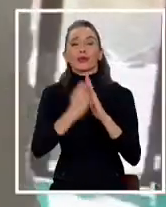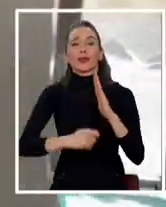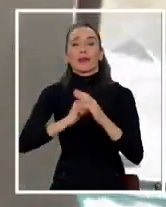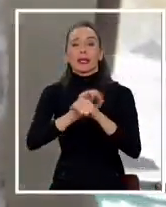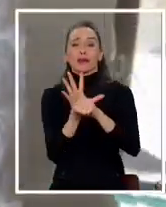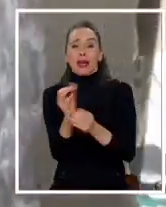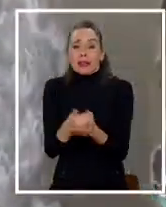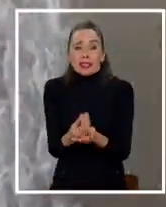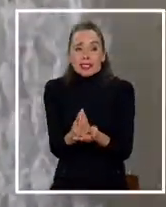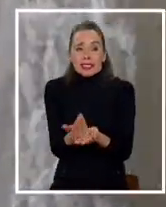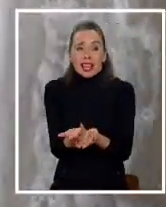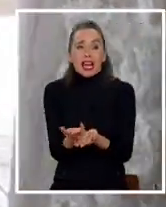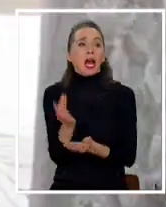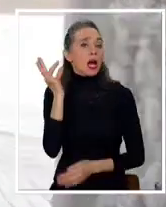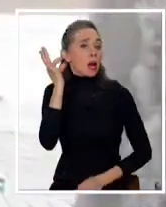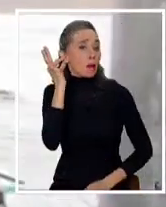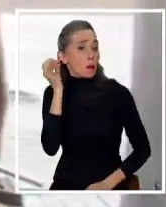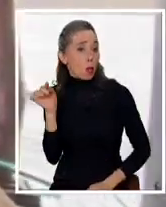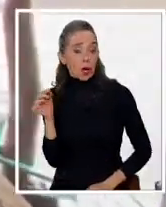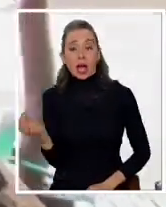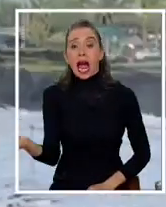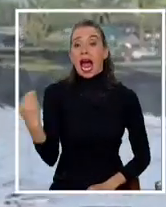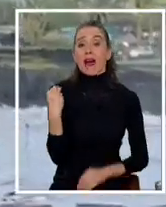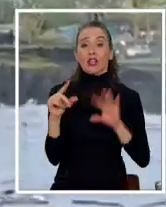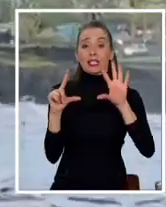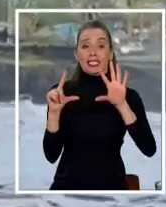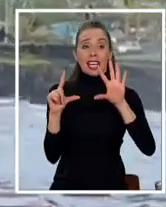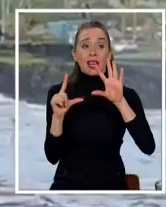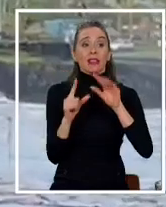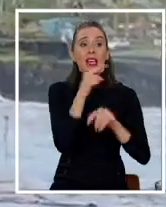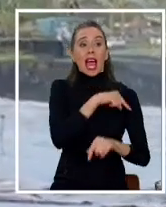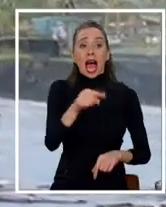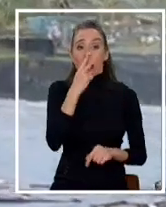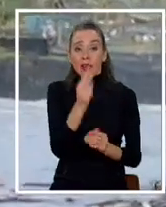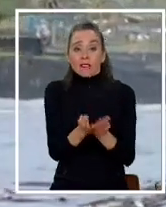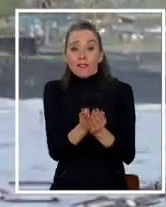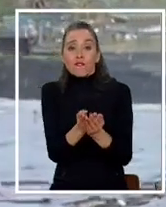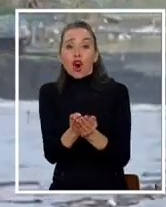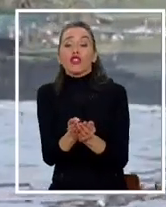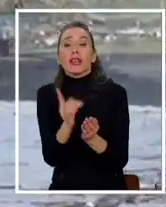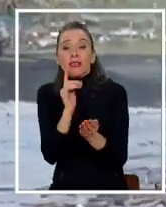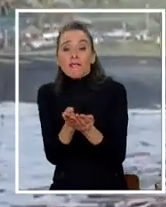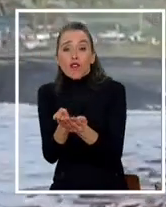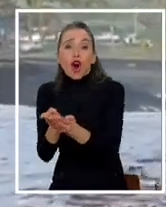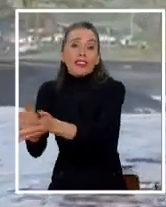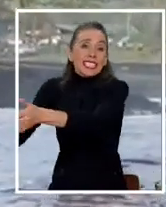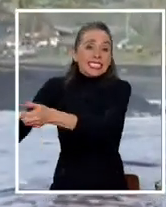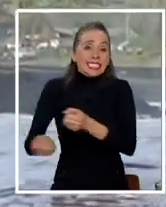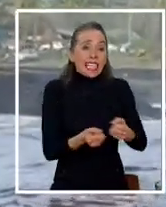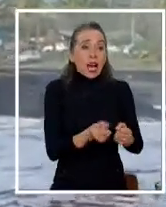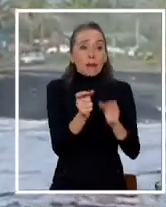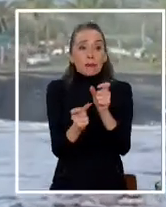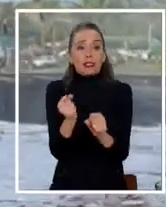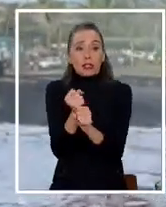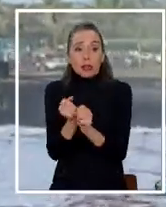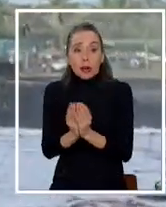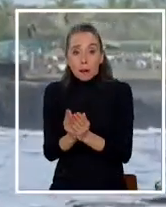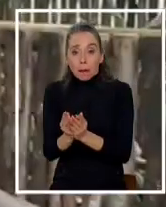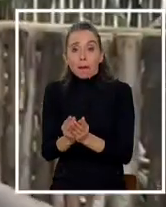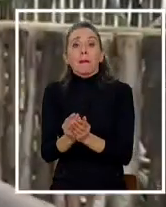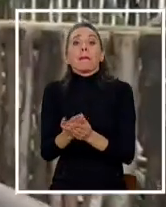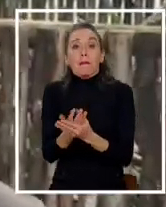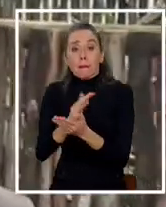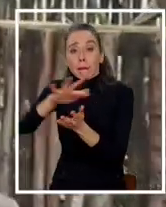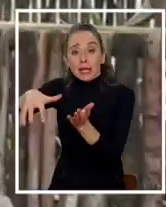pandemia. A mí me avisaron a las 7 que tenía que bajar a ver los botes, a sacar mi bote, pero los pescadores han estado desde las